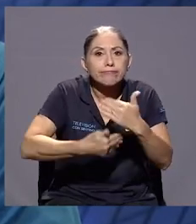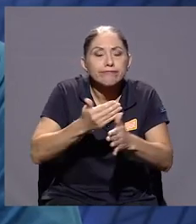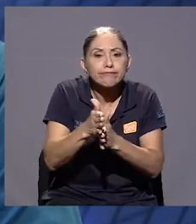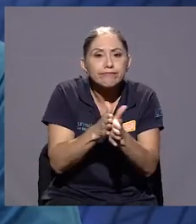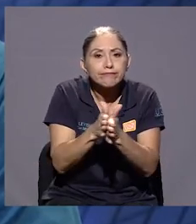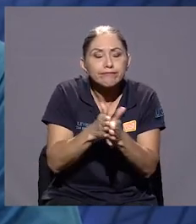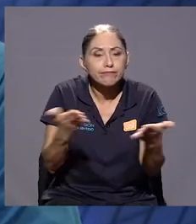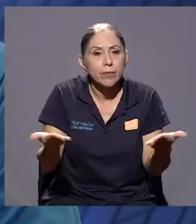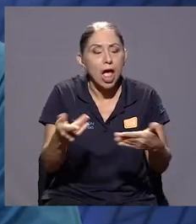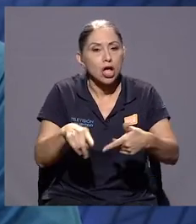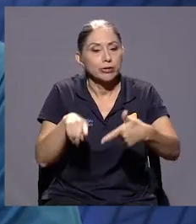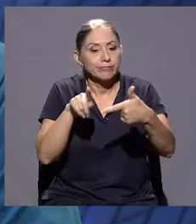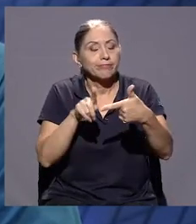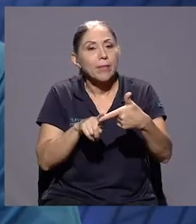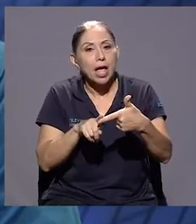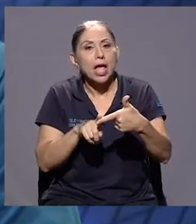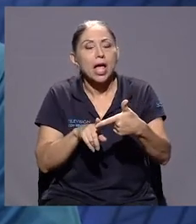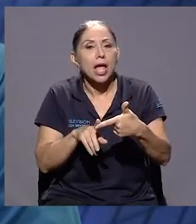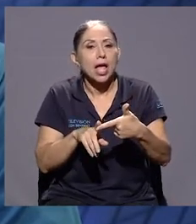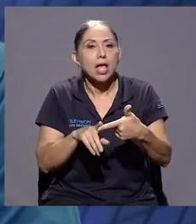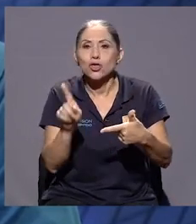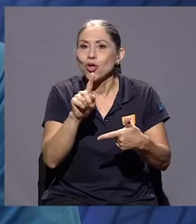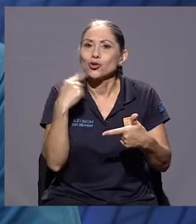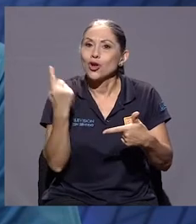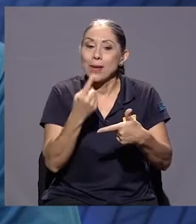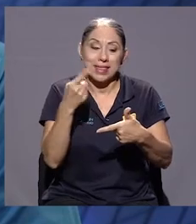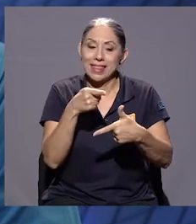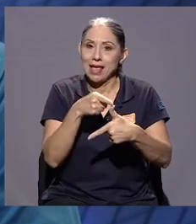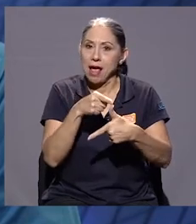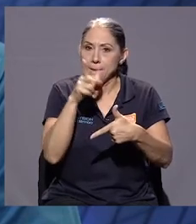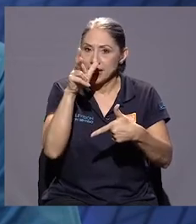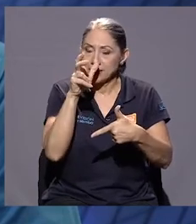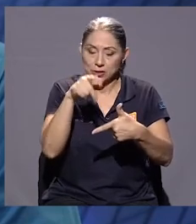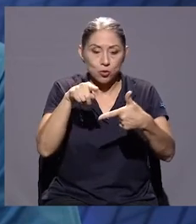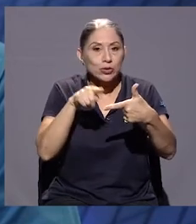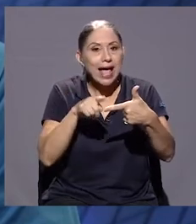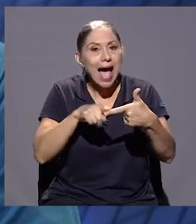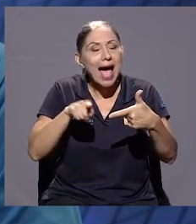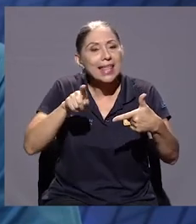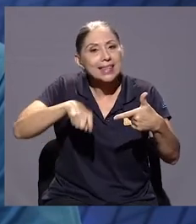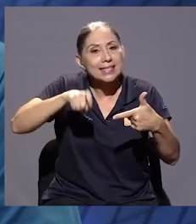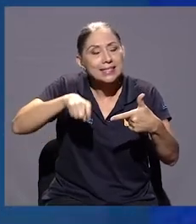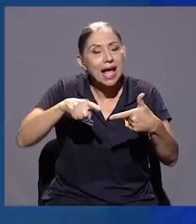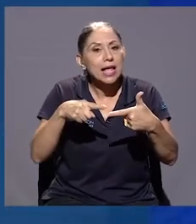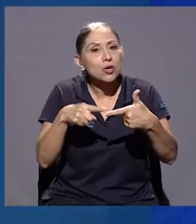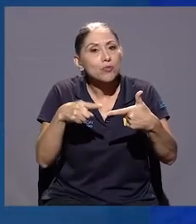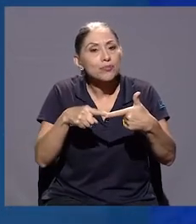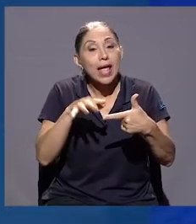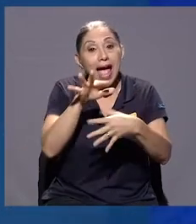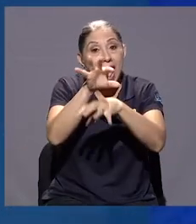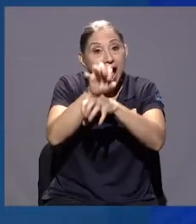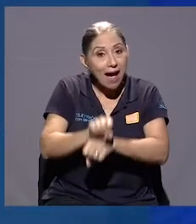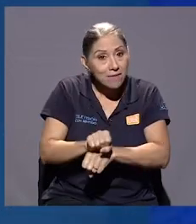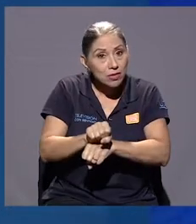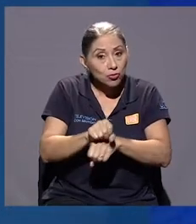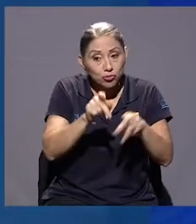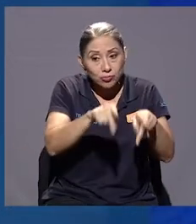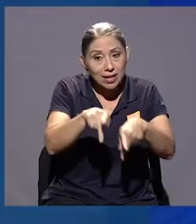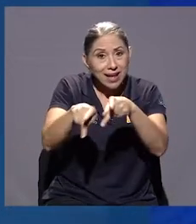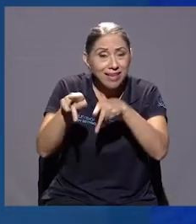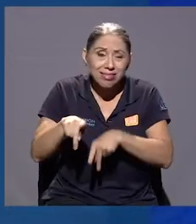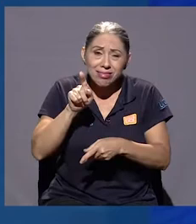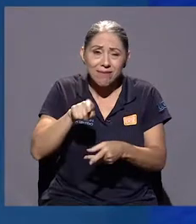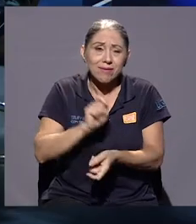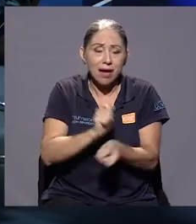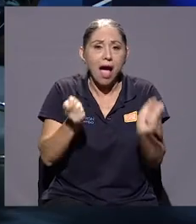no sólo no solo hasta cambiar la proyección sino que necesario también cambiar los hábitos del comportamiento y mucho más por procesos de educación y